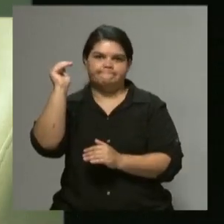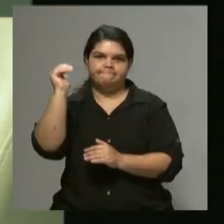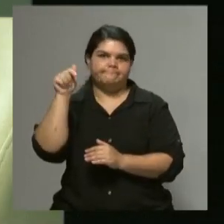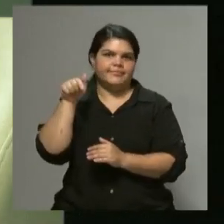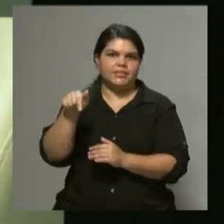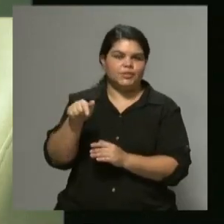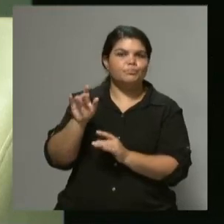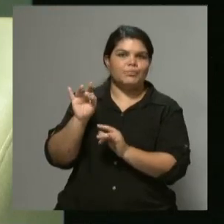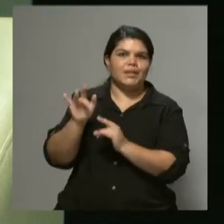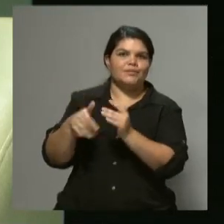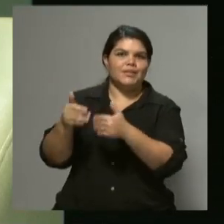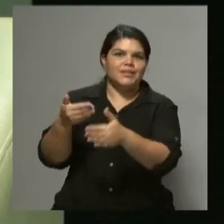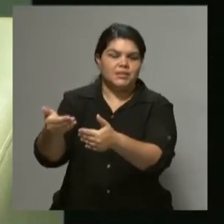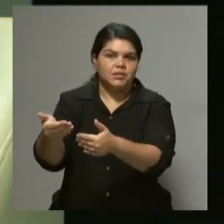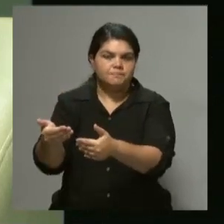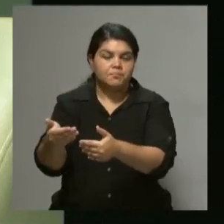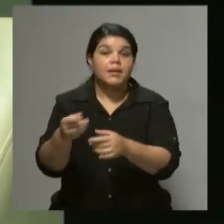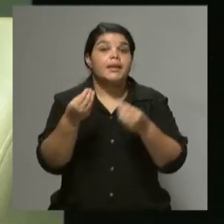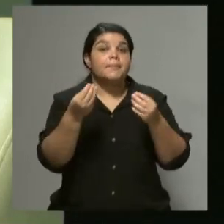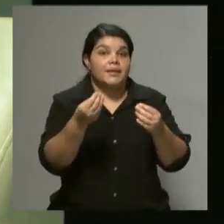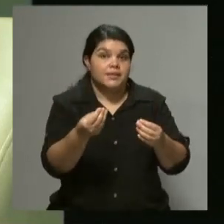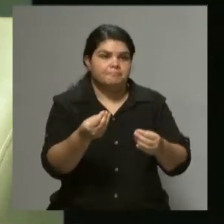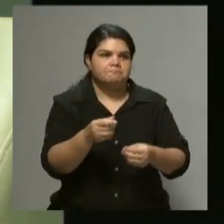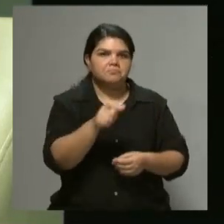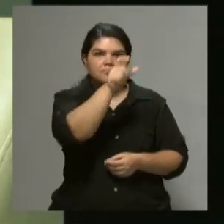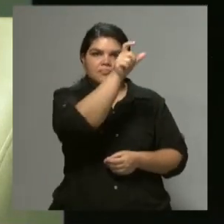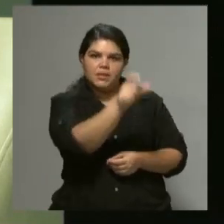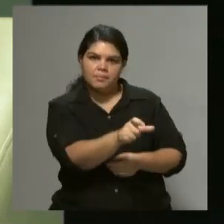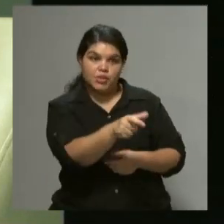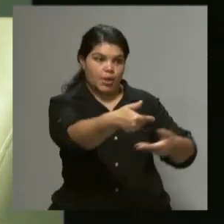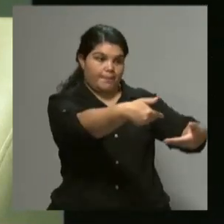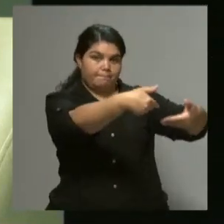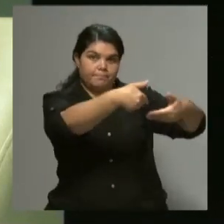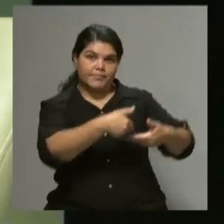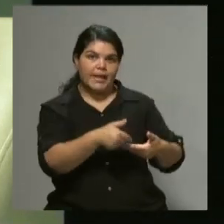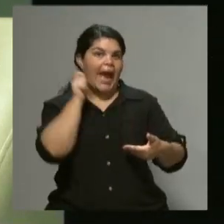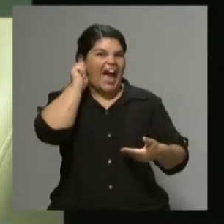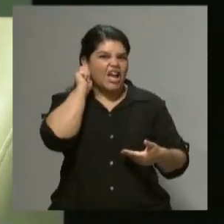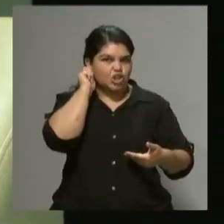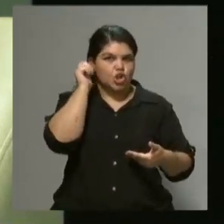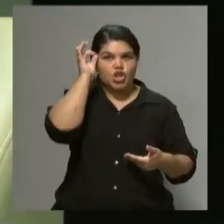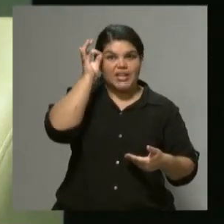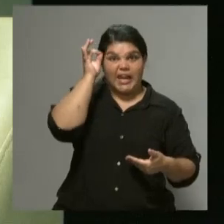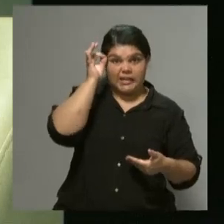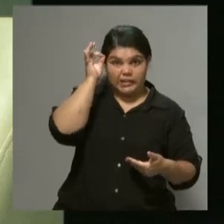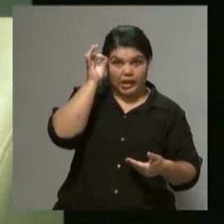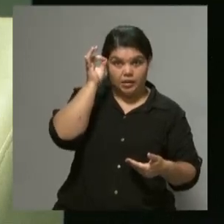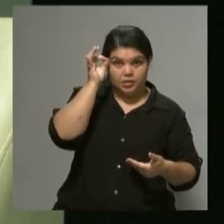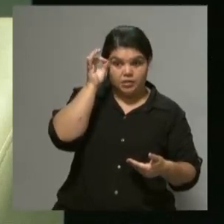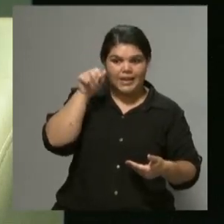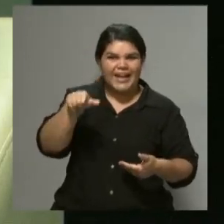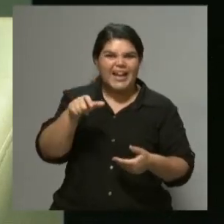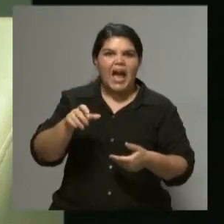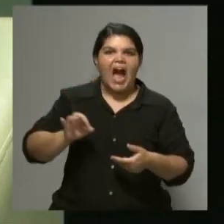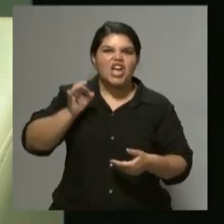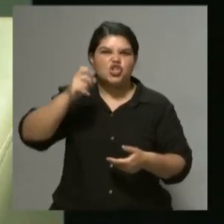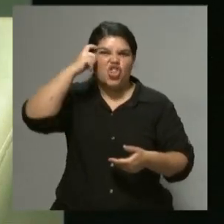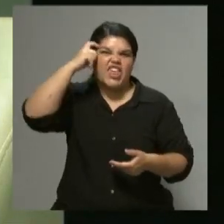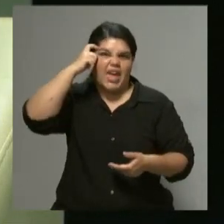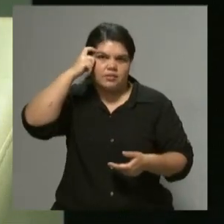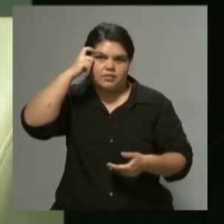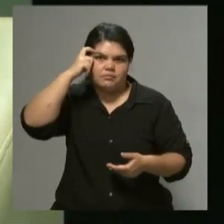consultora, cuando viene un cliente y me plantea que quiere un super senior de 30 años con 10 años de experiencia, y no. Es imposible. Es imposible eso.